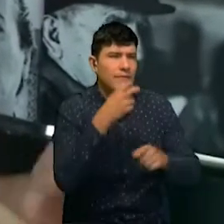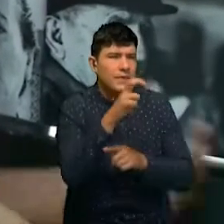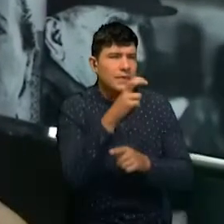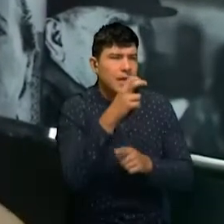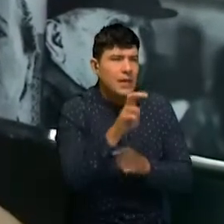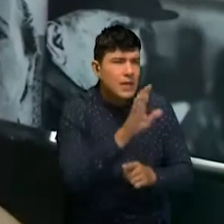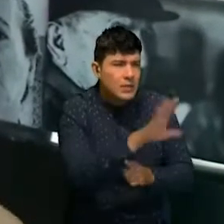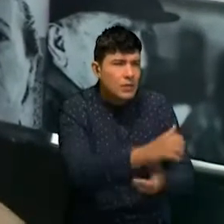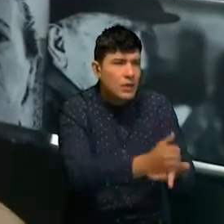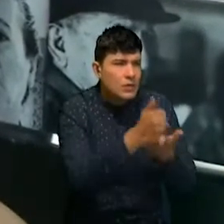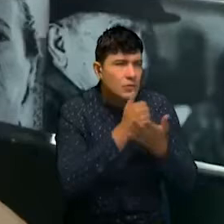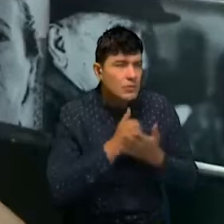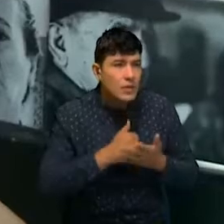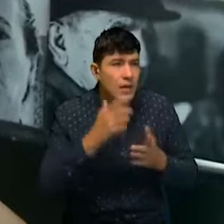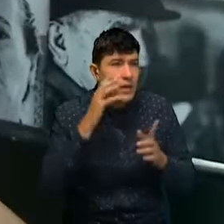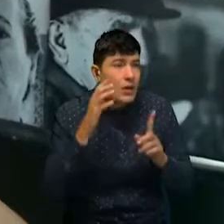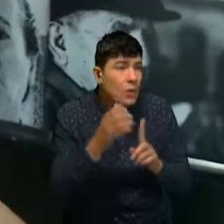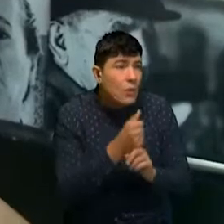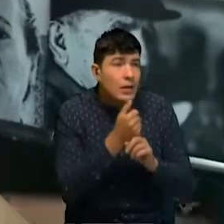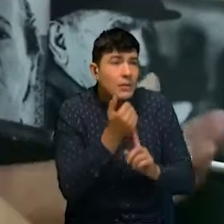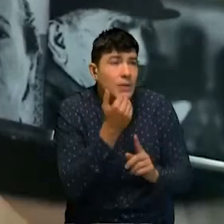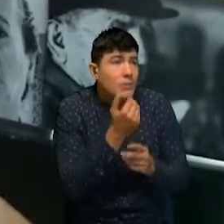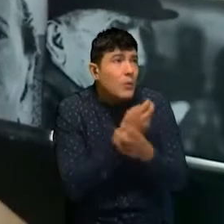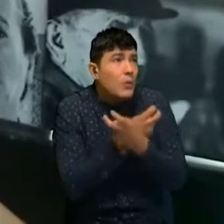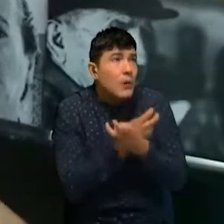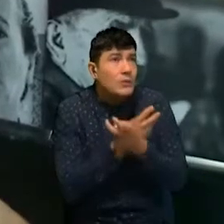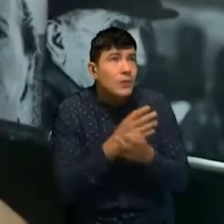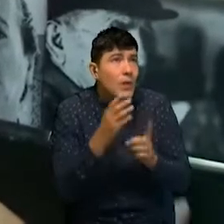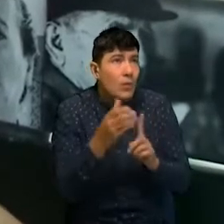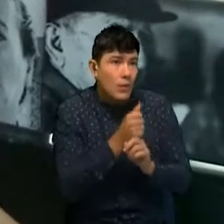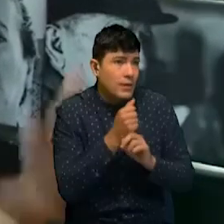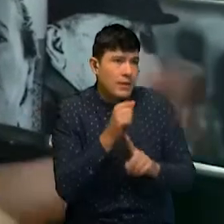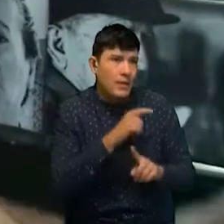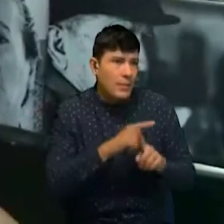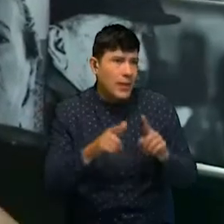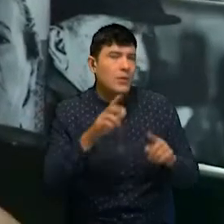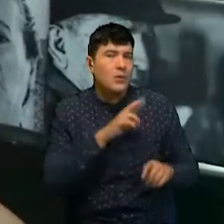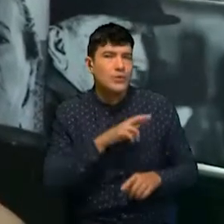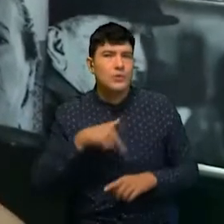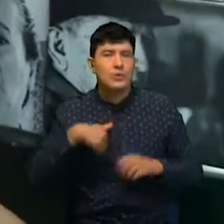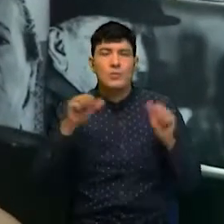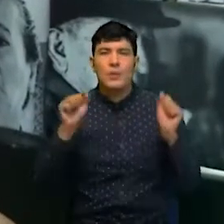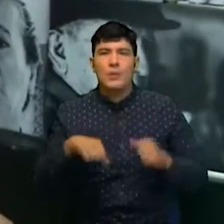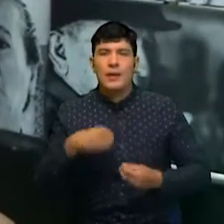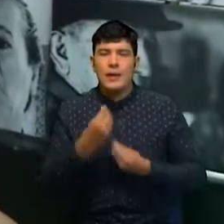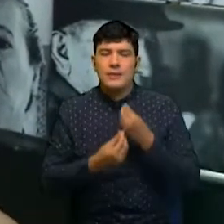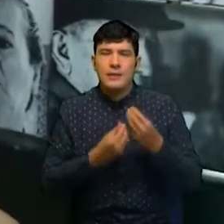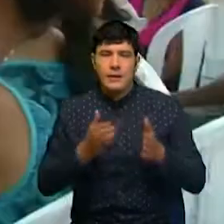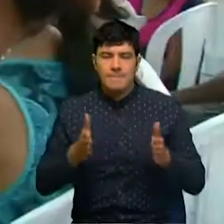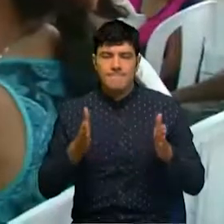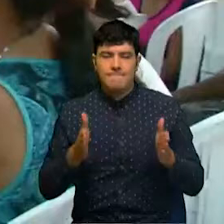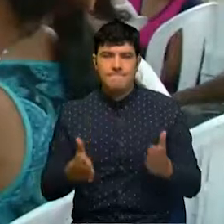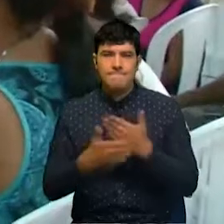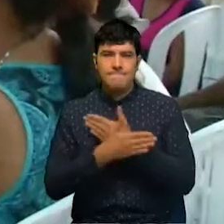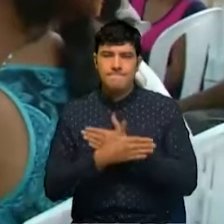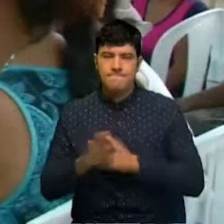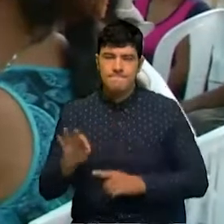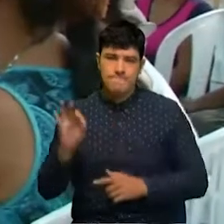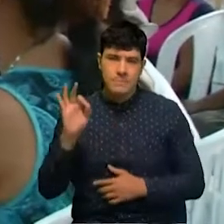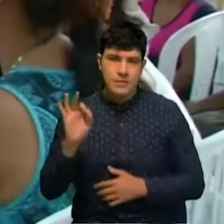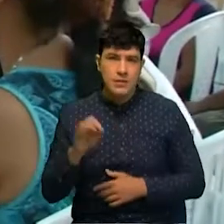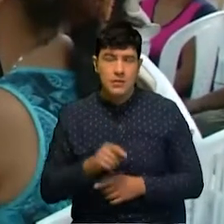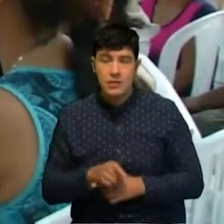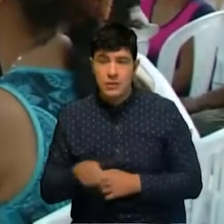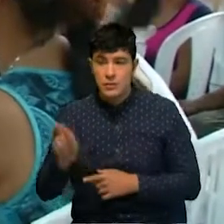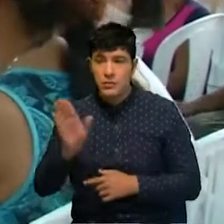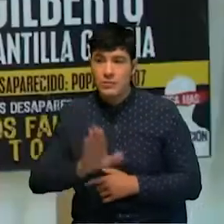ayudan a encontrarlos, al menos sea, así sean los restos, sí, pero que los encontremos para poderles dar una cristiana sepultura. En Norte de Santander